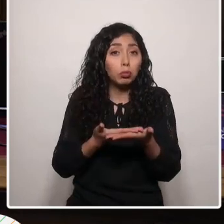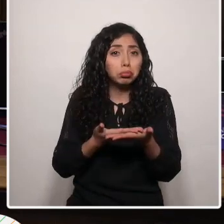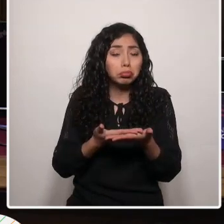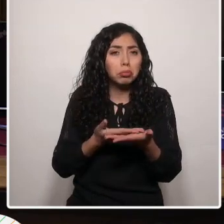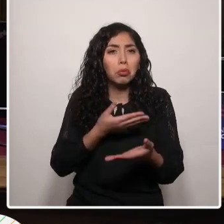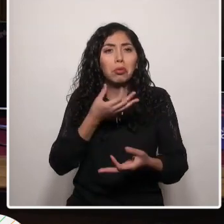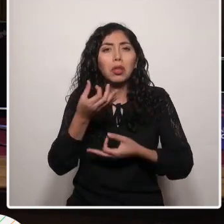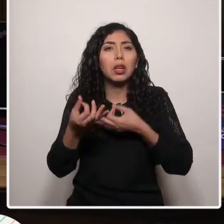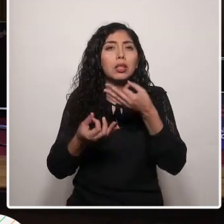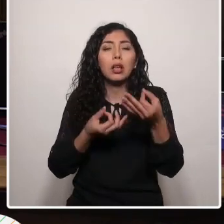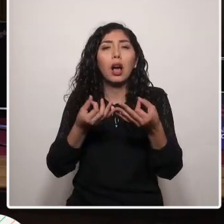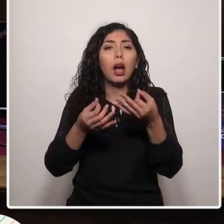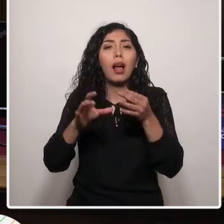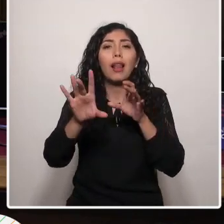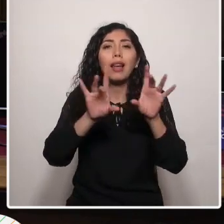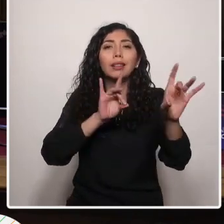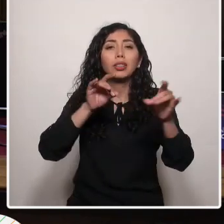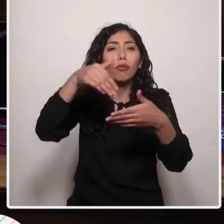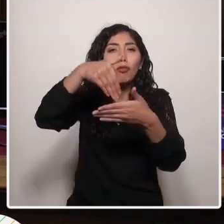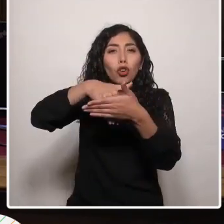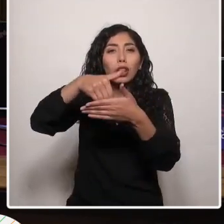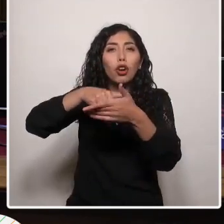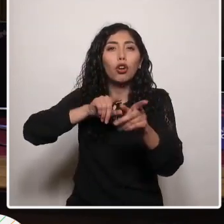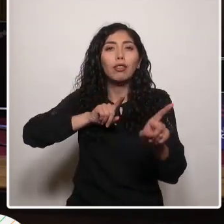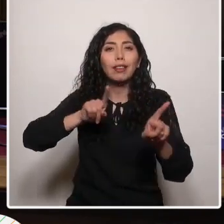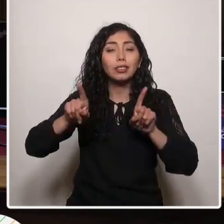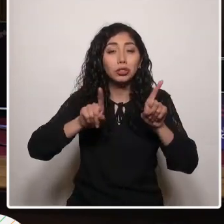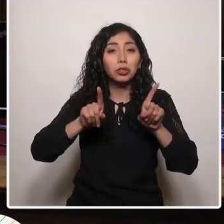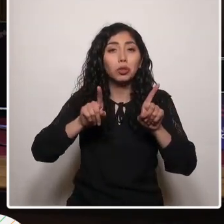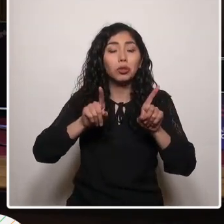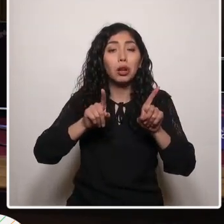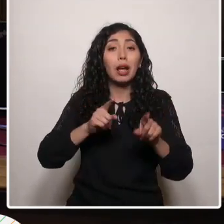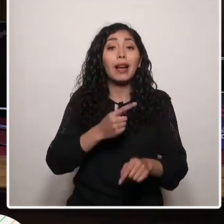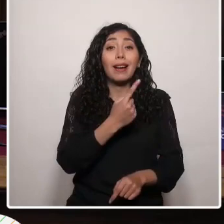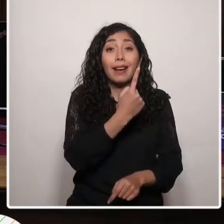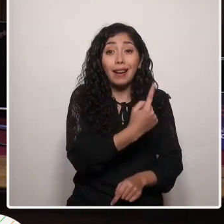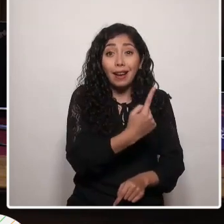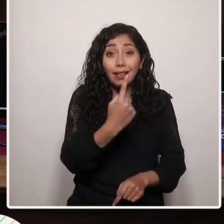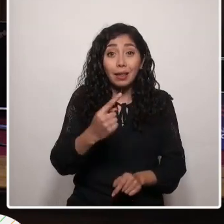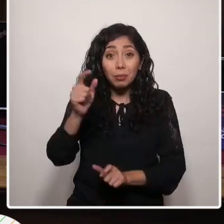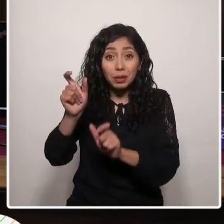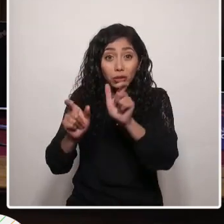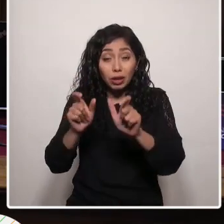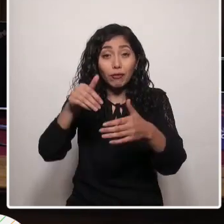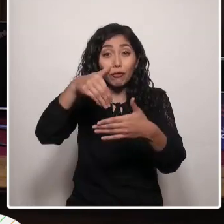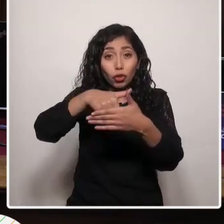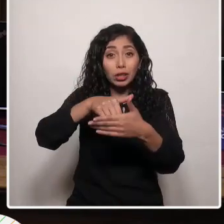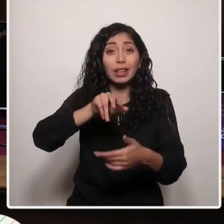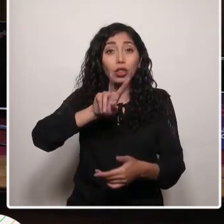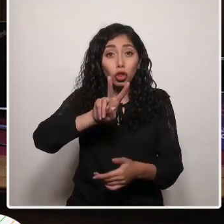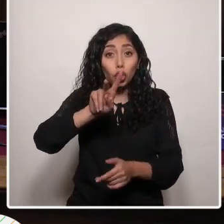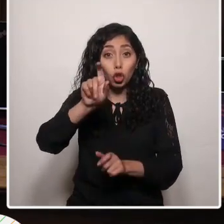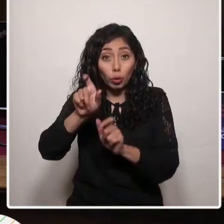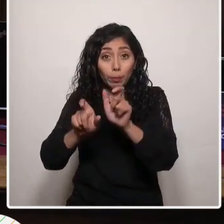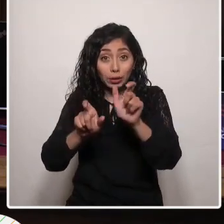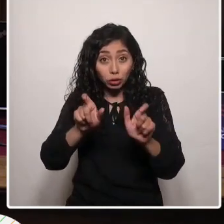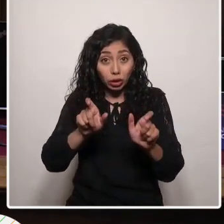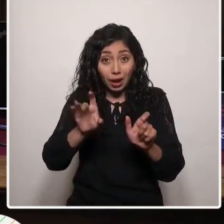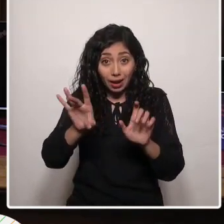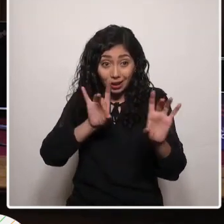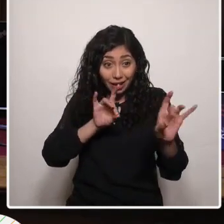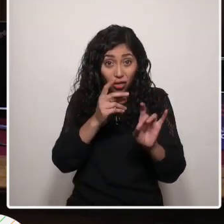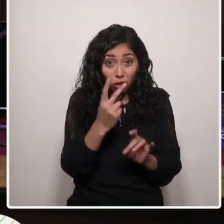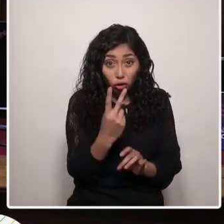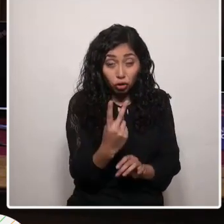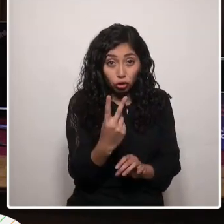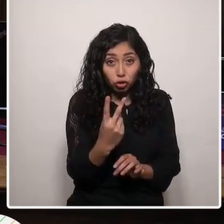una elección de la coordinación y que cada integrante deberá votar por 2 personas, esta norma